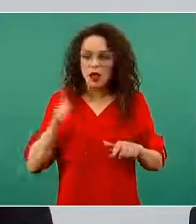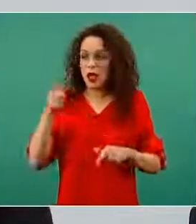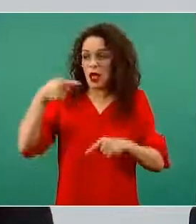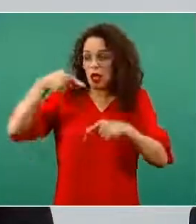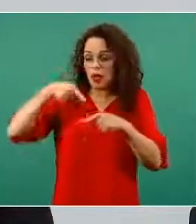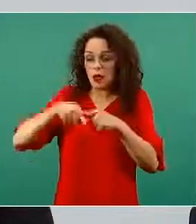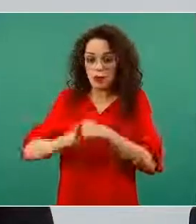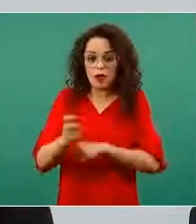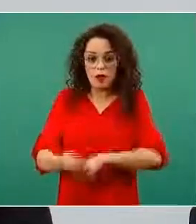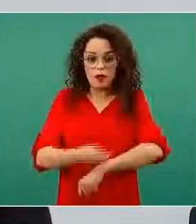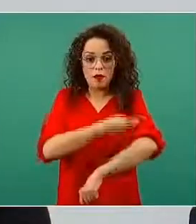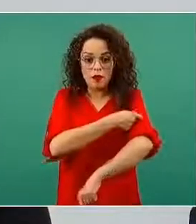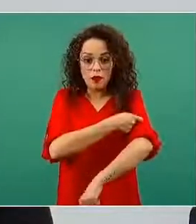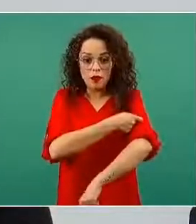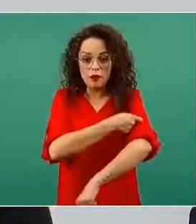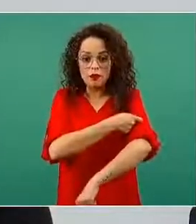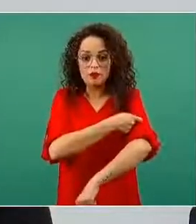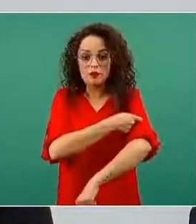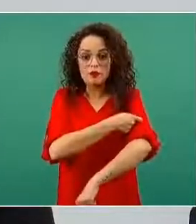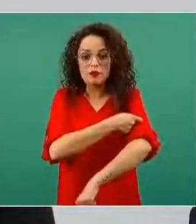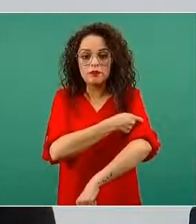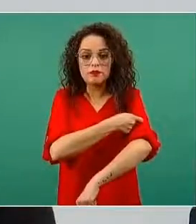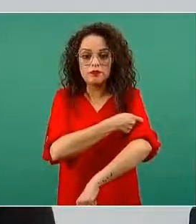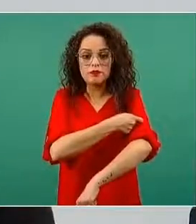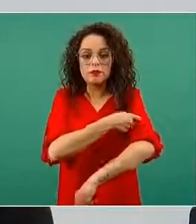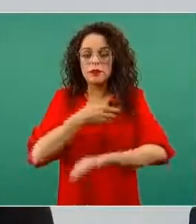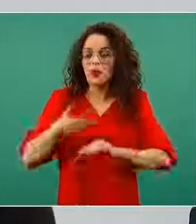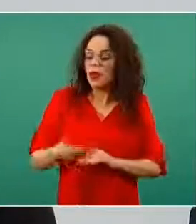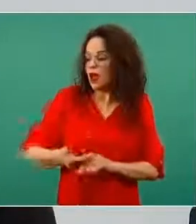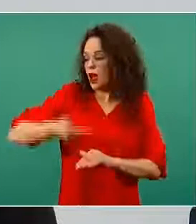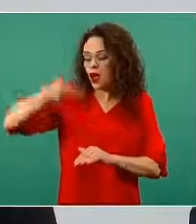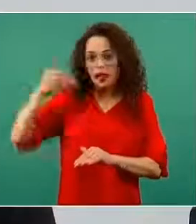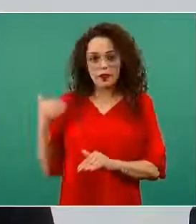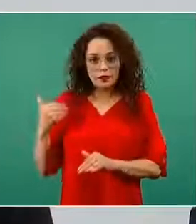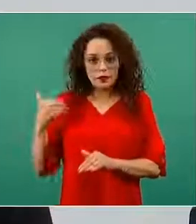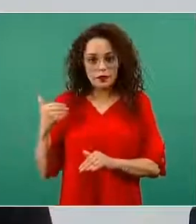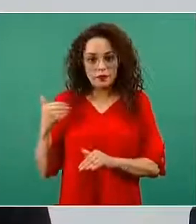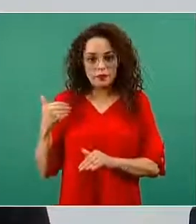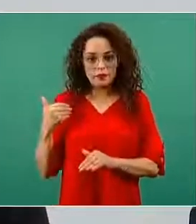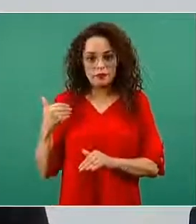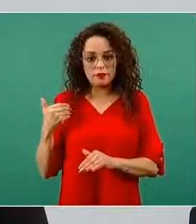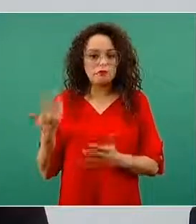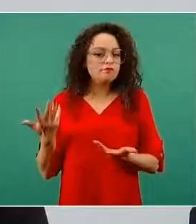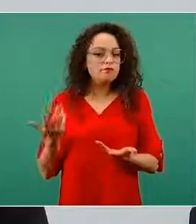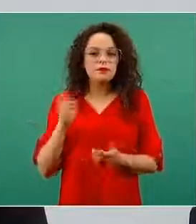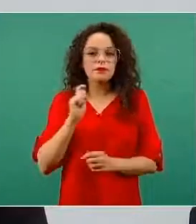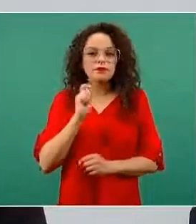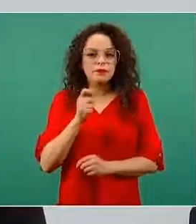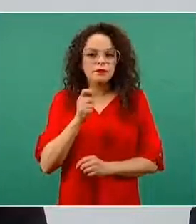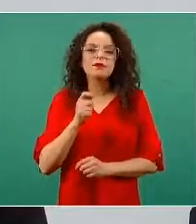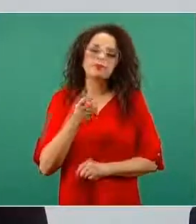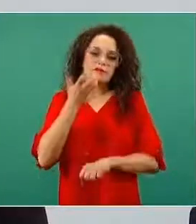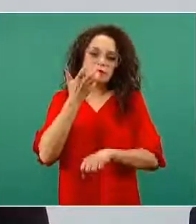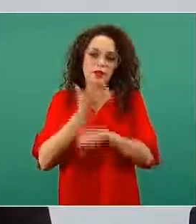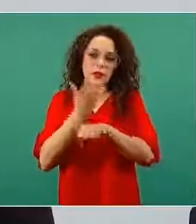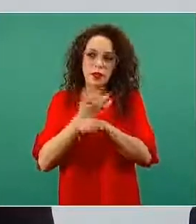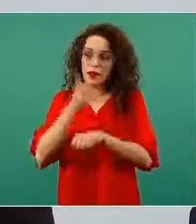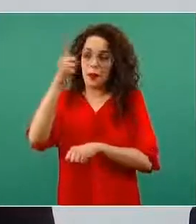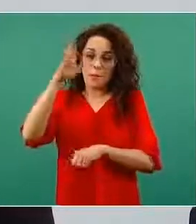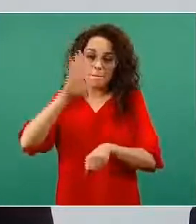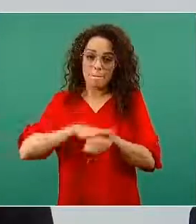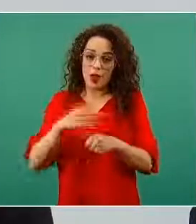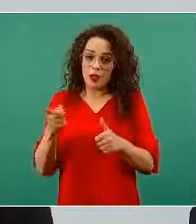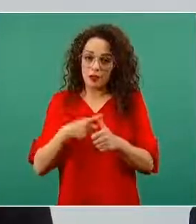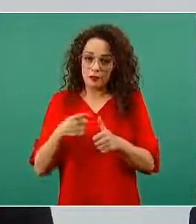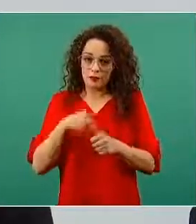vacunación de forma con antelación. Estoy hablando de Estados Unidos en particular, en